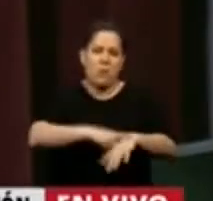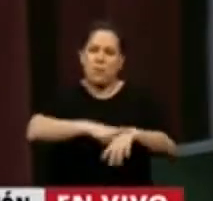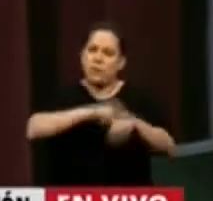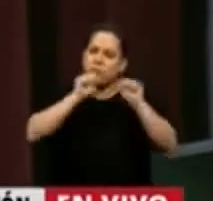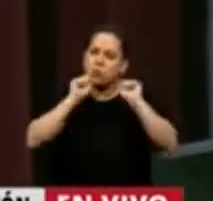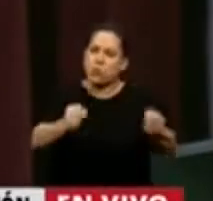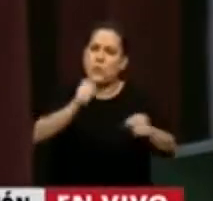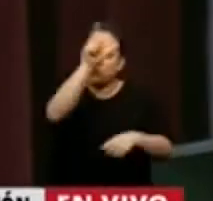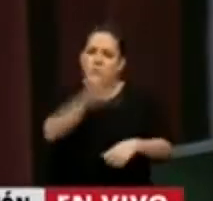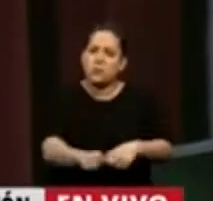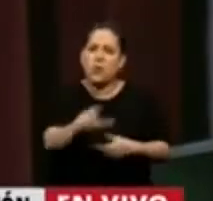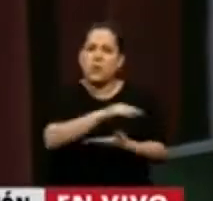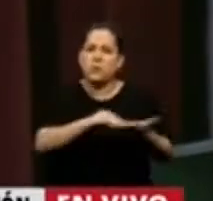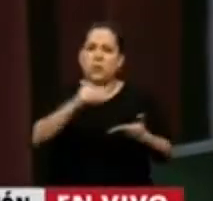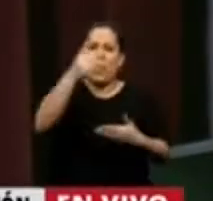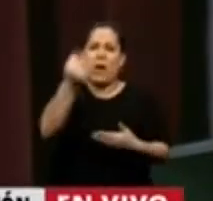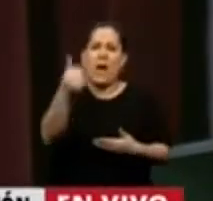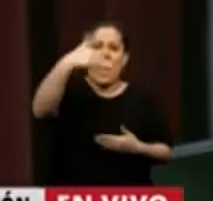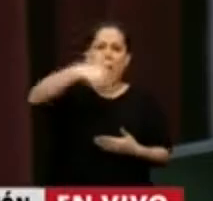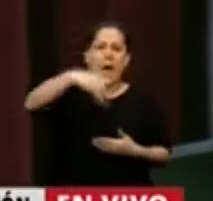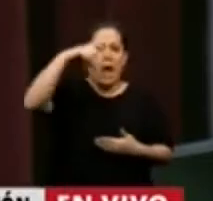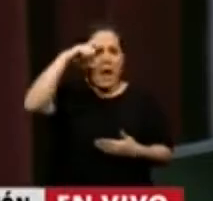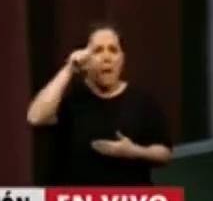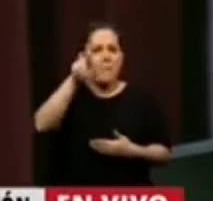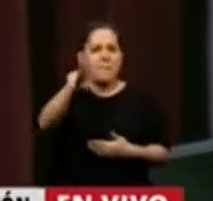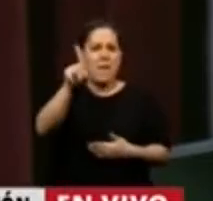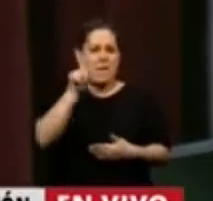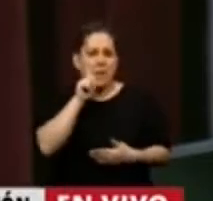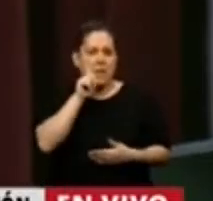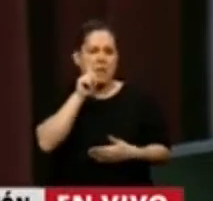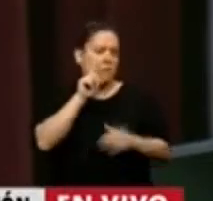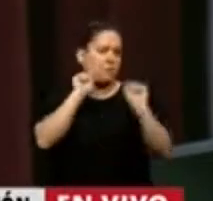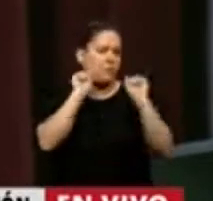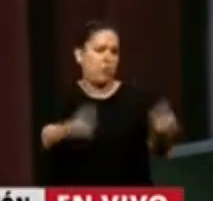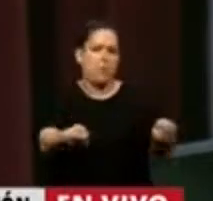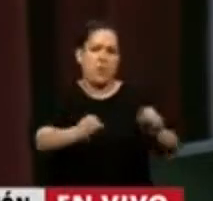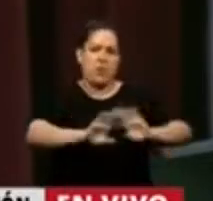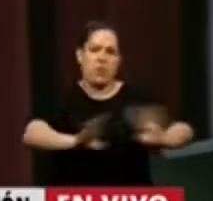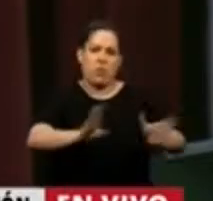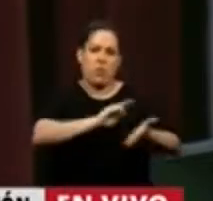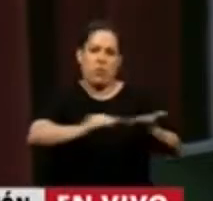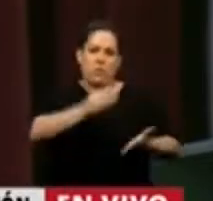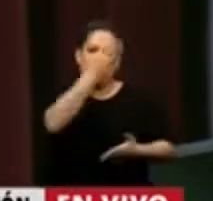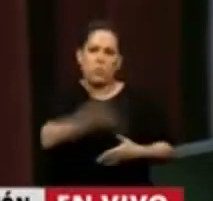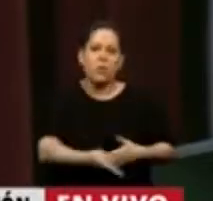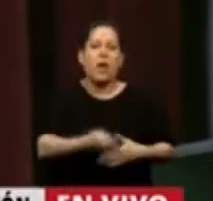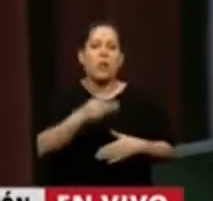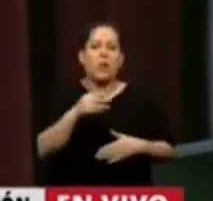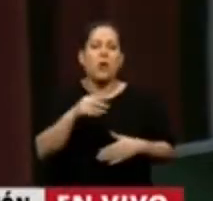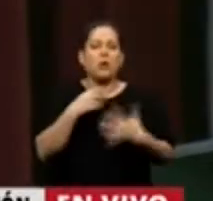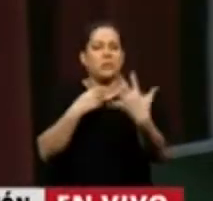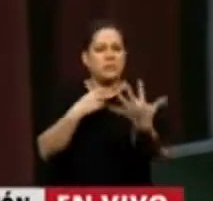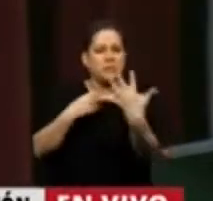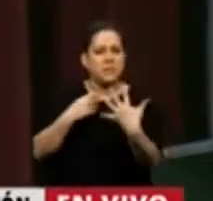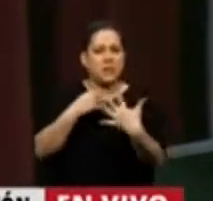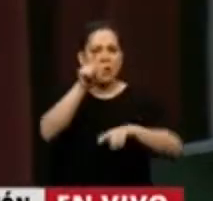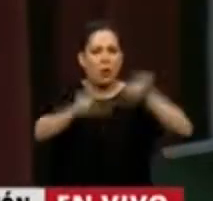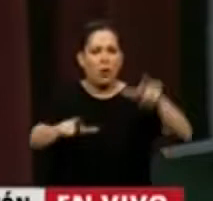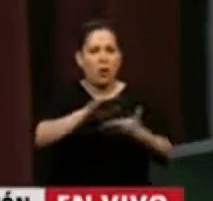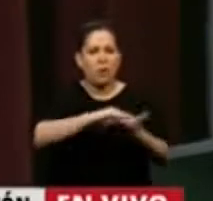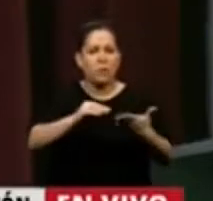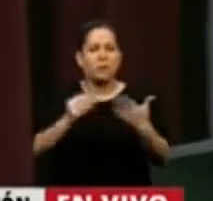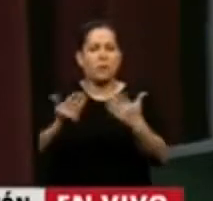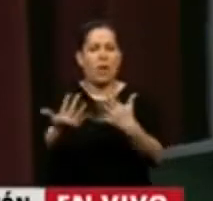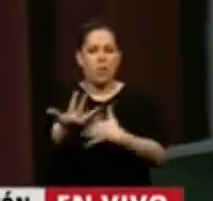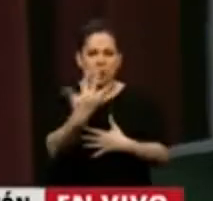del diputado Juan Ameri, disponer la conformación de una comisión de 5 miembros de